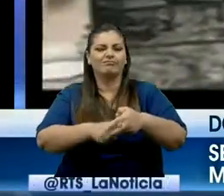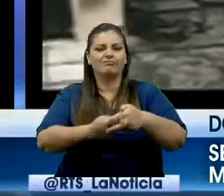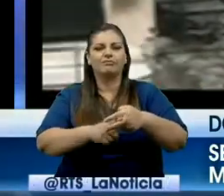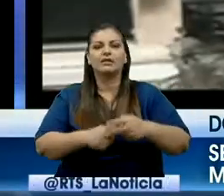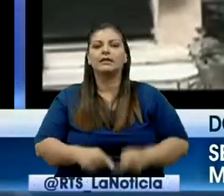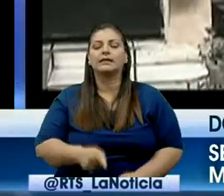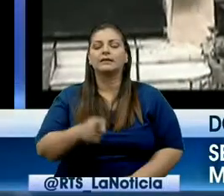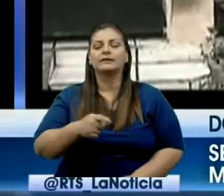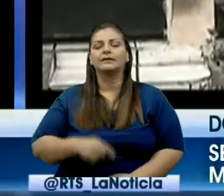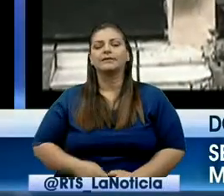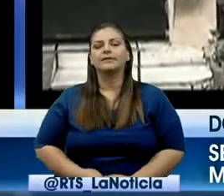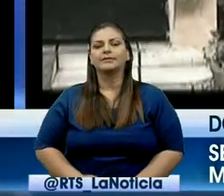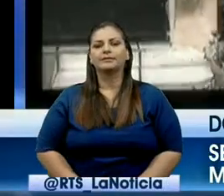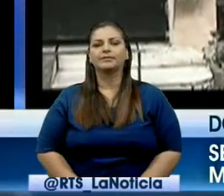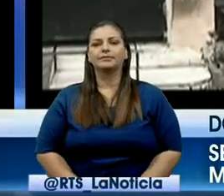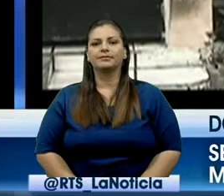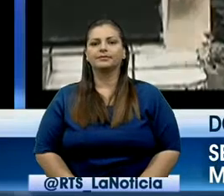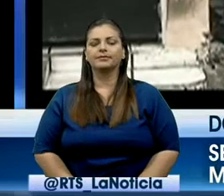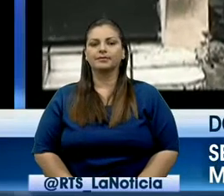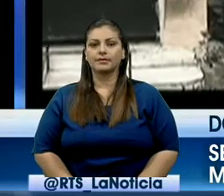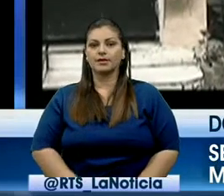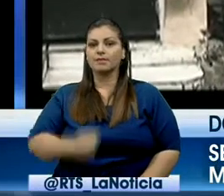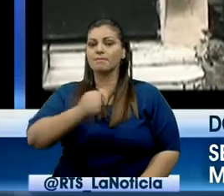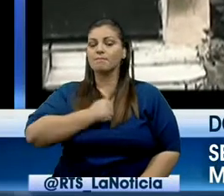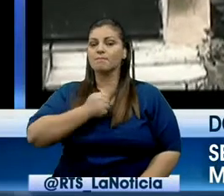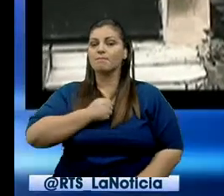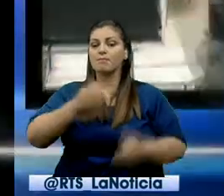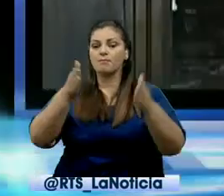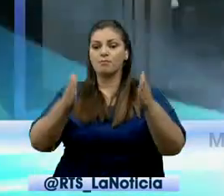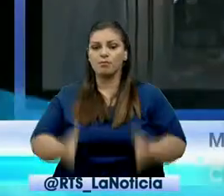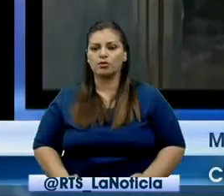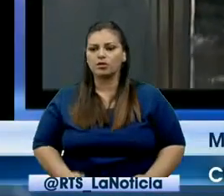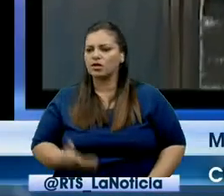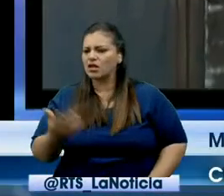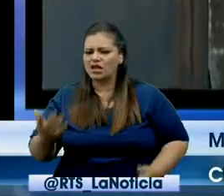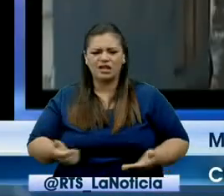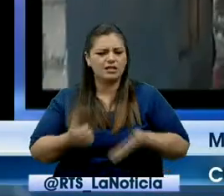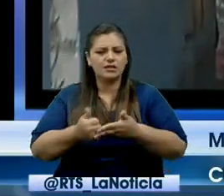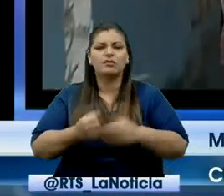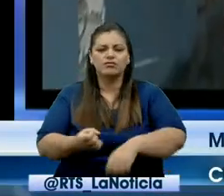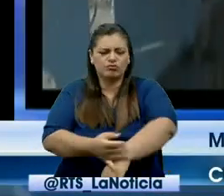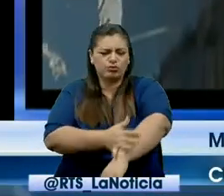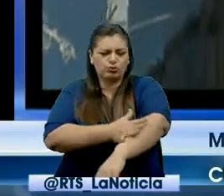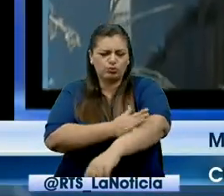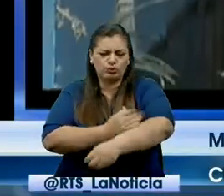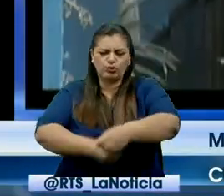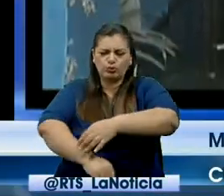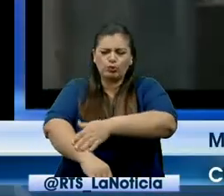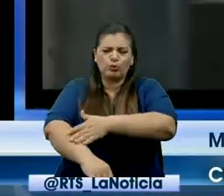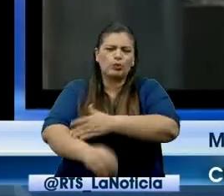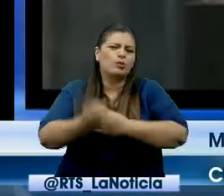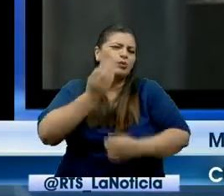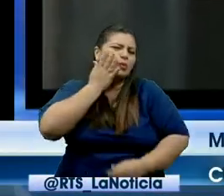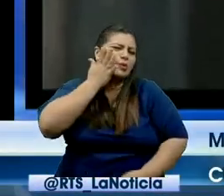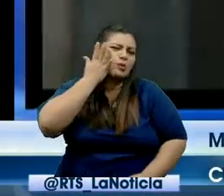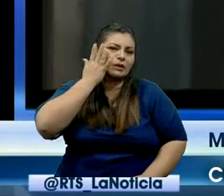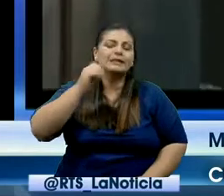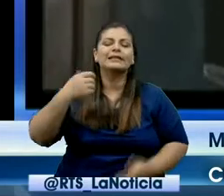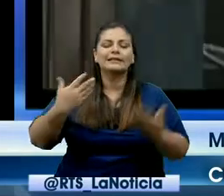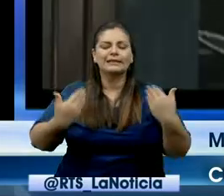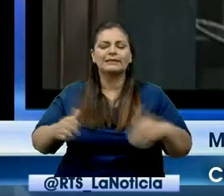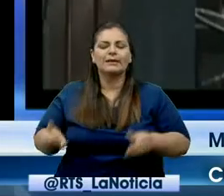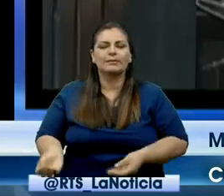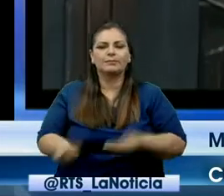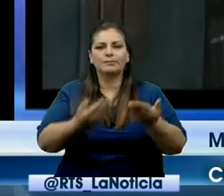que el propietario, por querer ayudar, salió con pequeñas quemaduras, pero ya está siendo atendido al momento